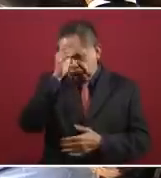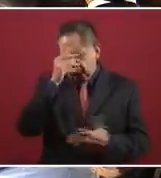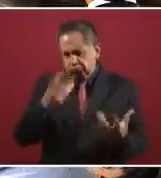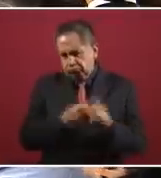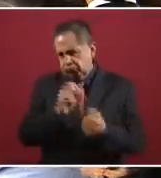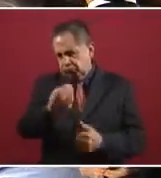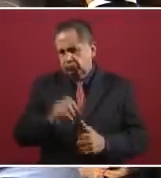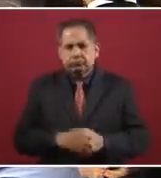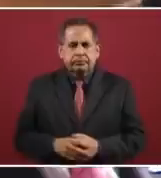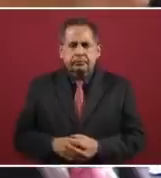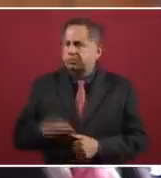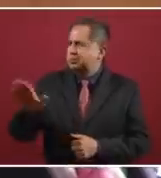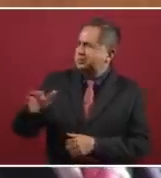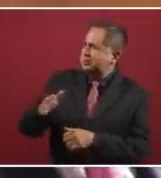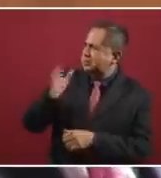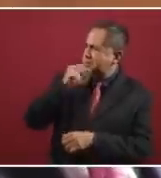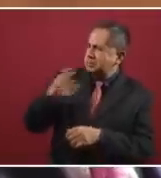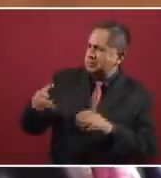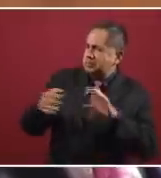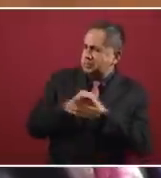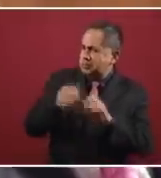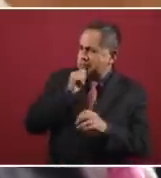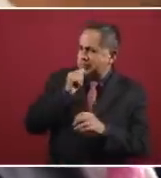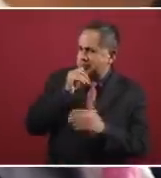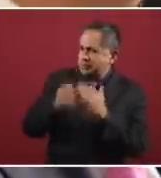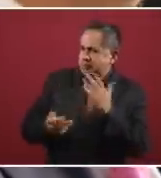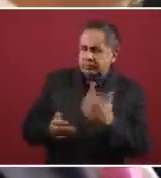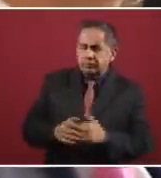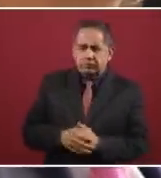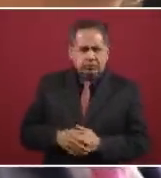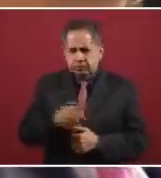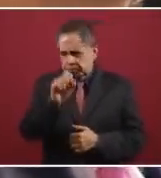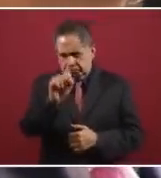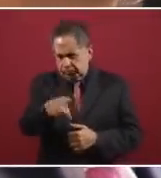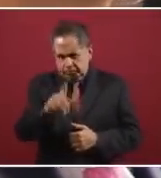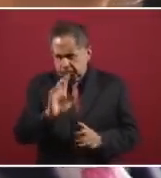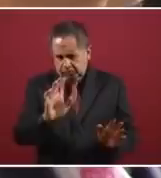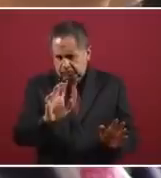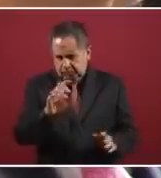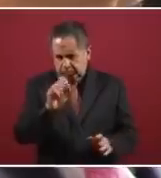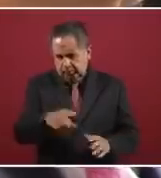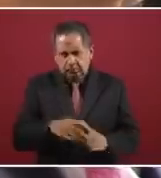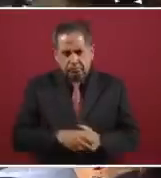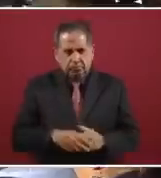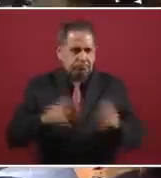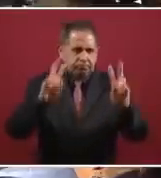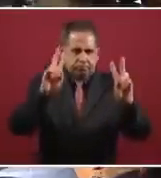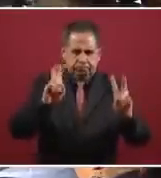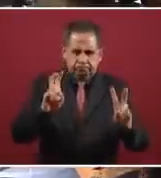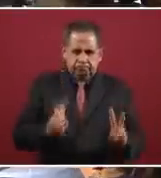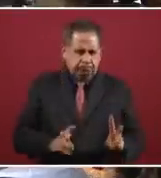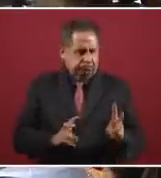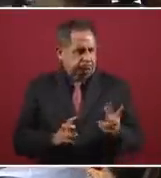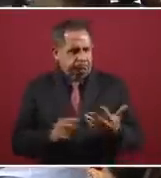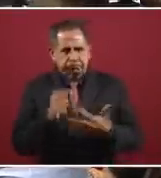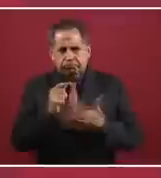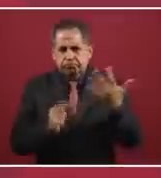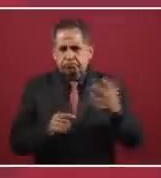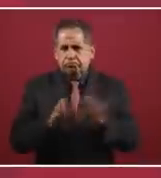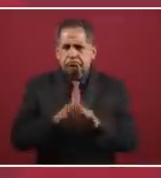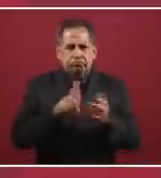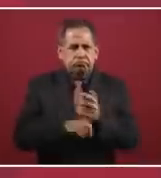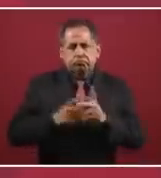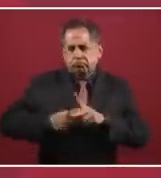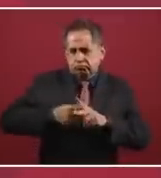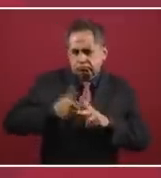¿Qué es lo que impide este acuerdo conjunto? Pues es lo mismo, son temas como lo de la